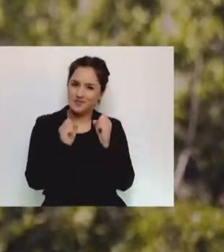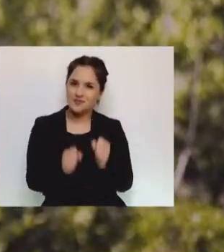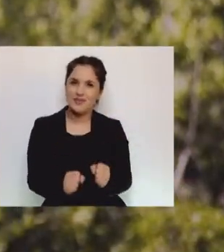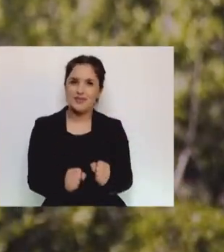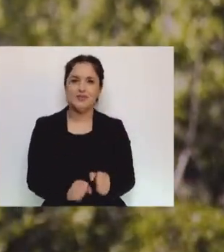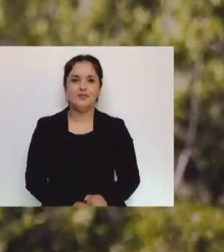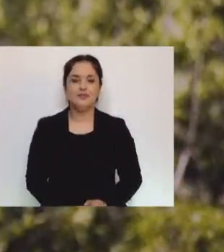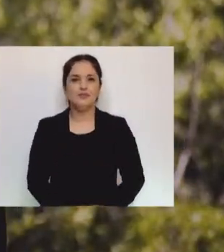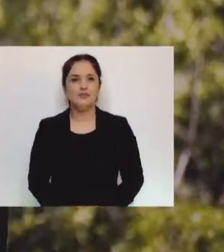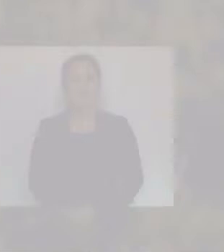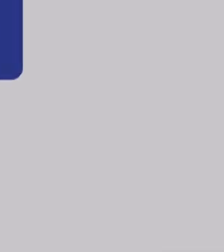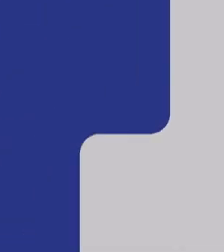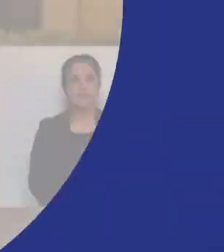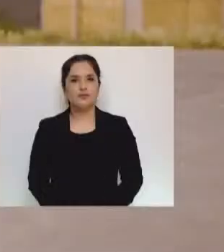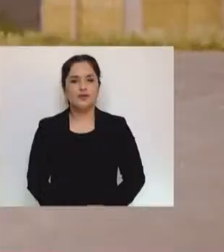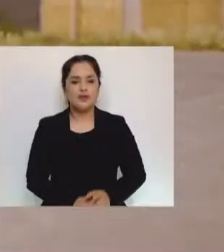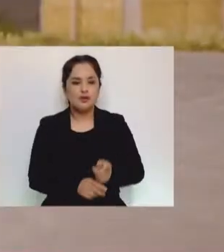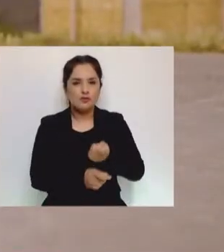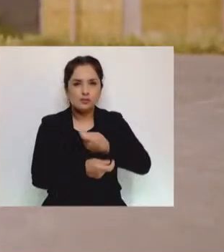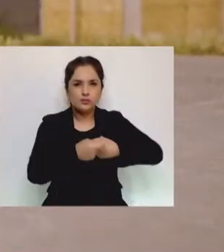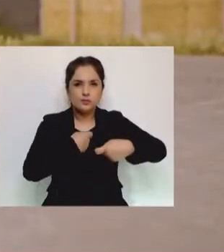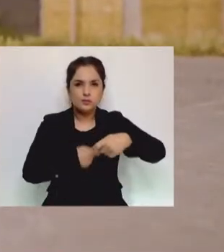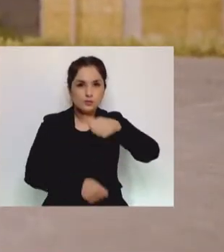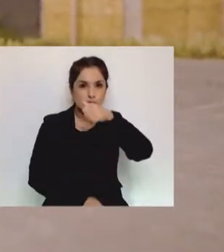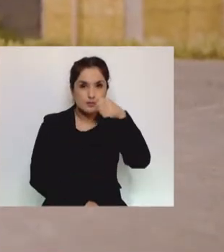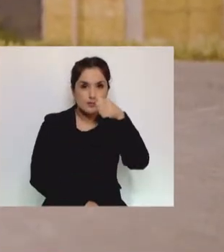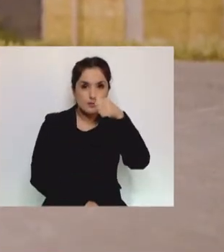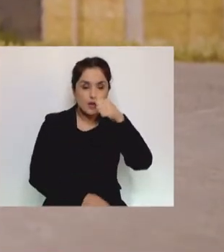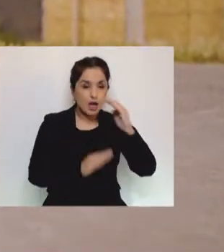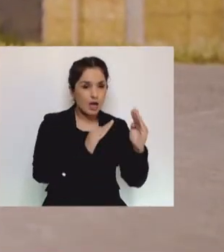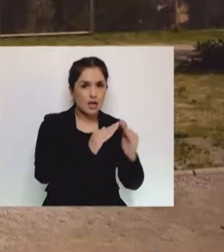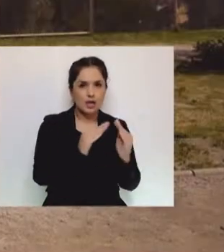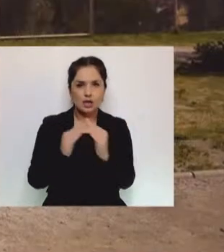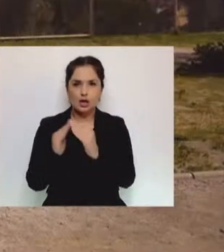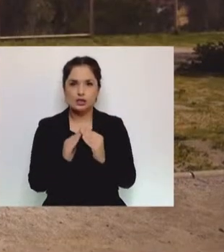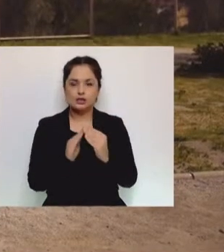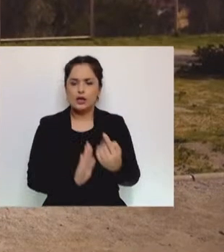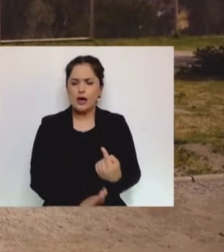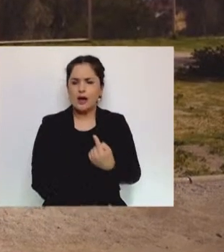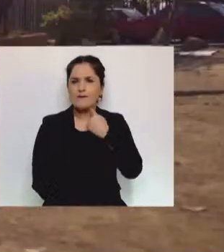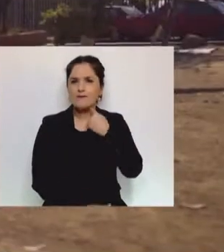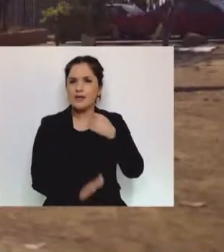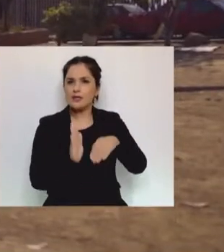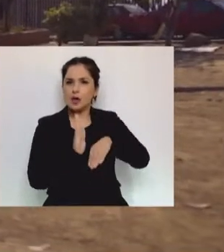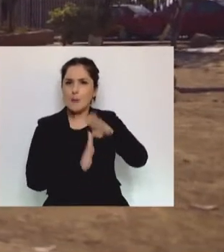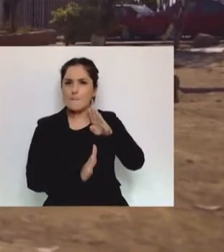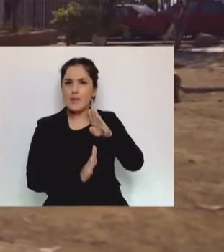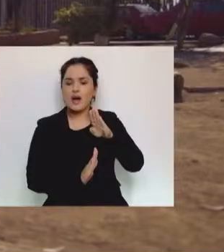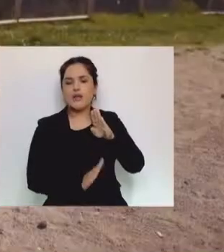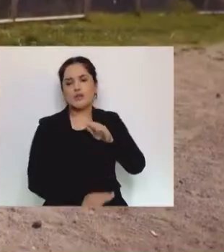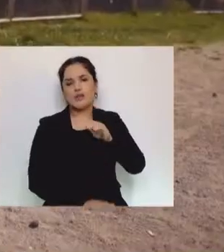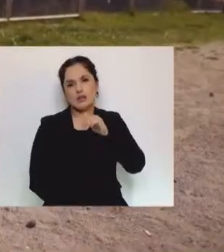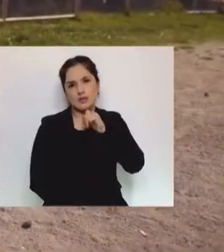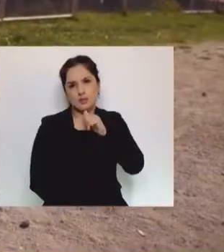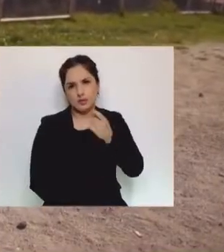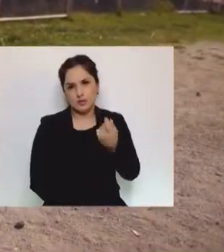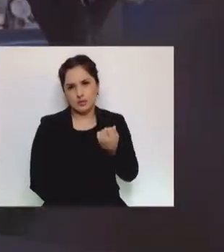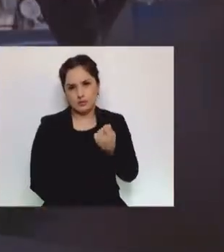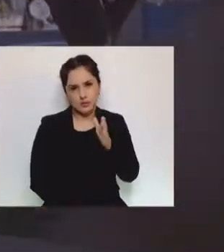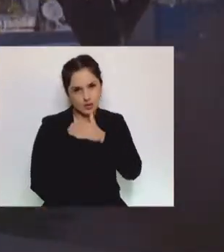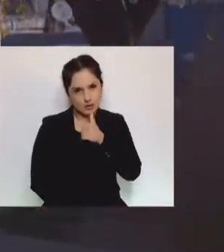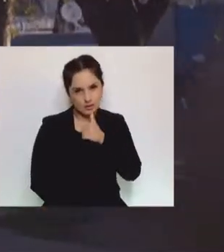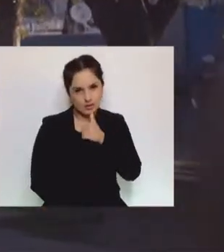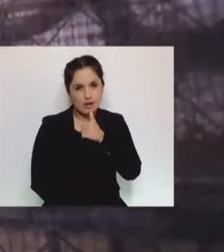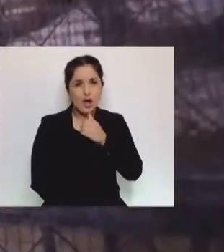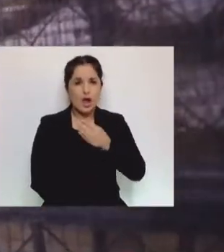es posible el narcotráfico en nuestros barrios es un mal que golpea más fuerte a los que menos tienen el